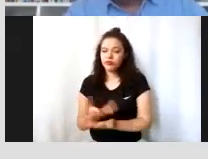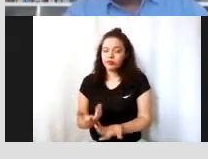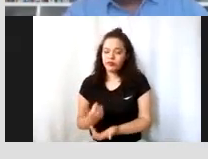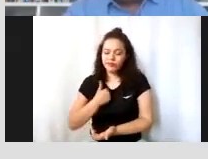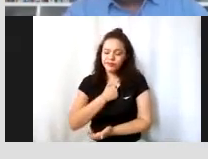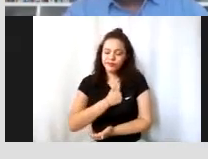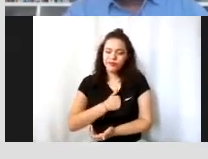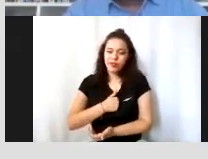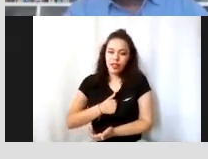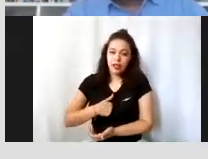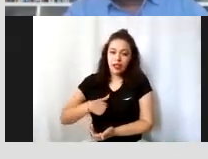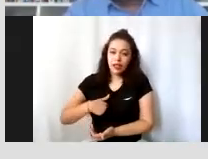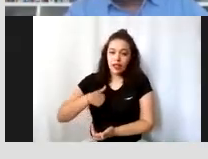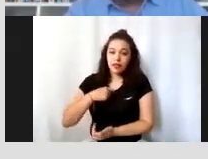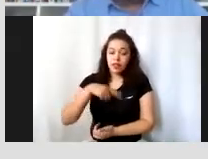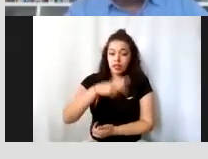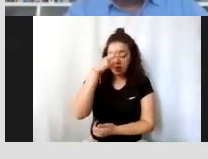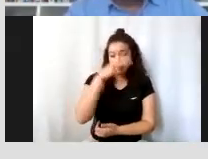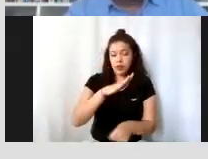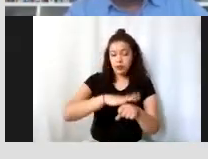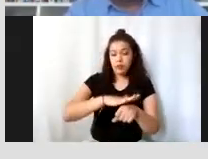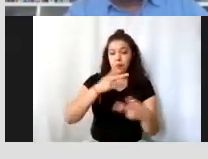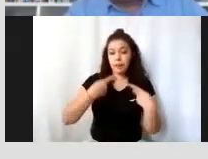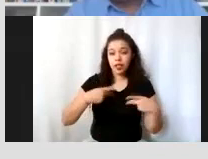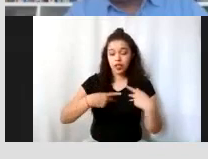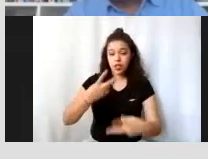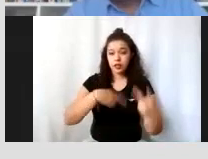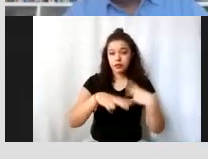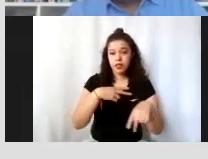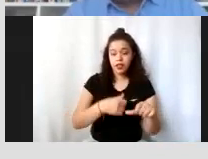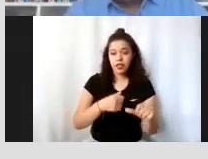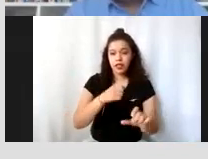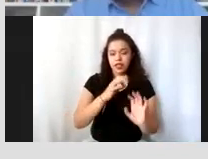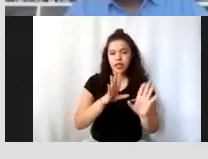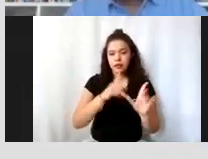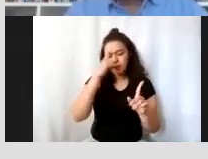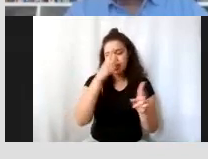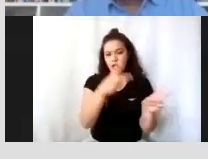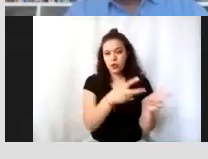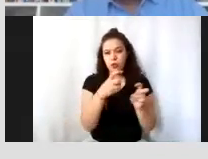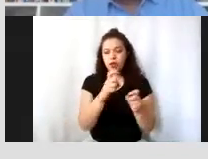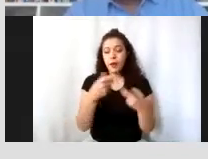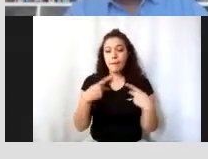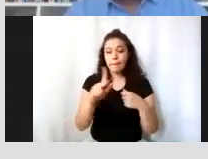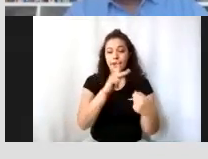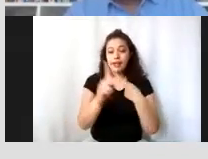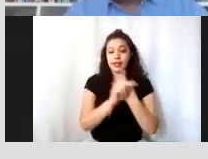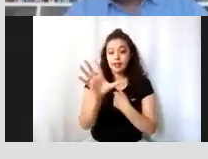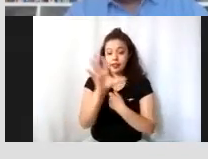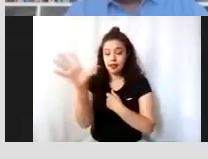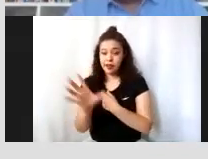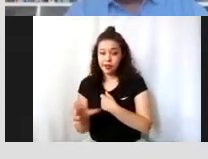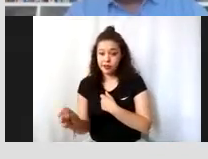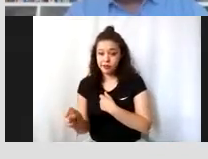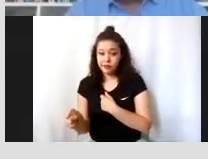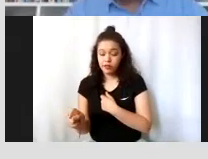desafortunadamente en México cada vez hay más personas que son víctimas de trata de países africanos, de